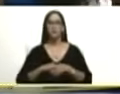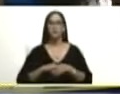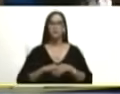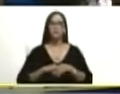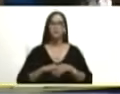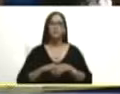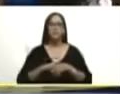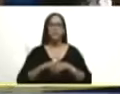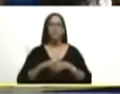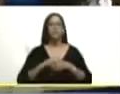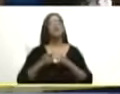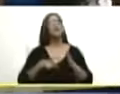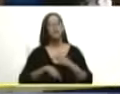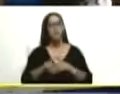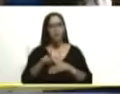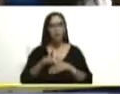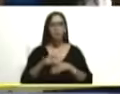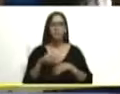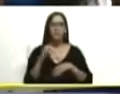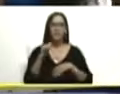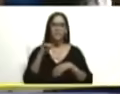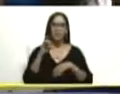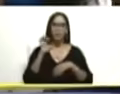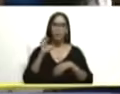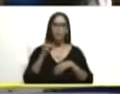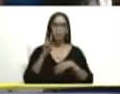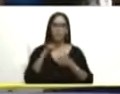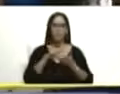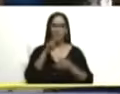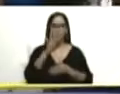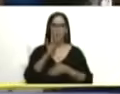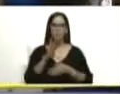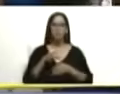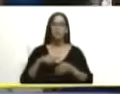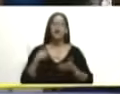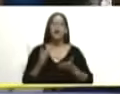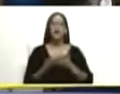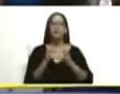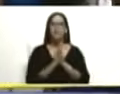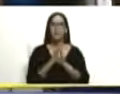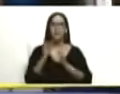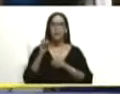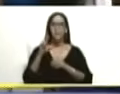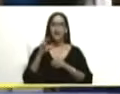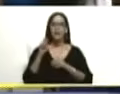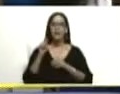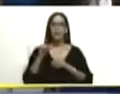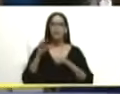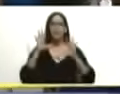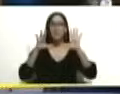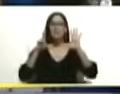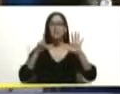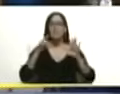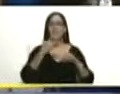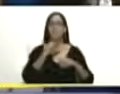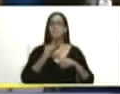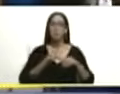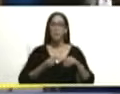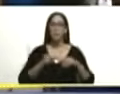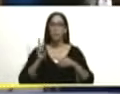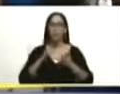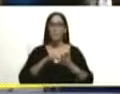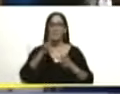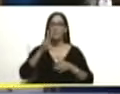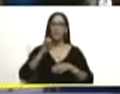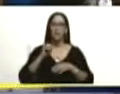Iremos de Junín, de Ayacucho, 2024 a Santa Marta, 17 de diciembre